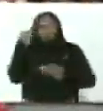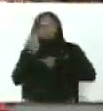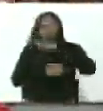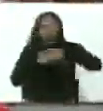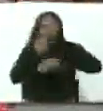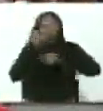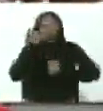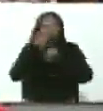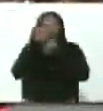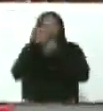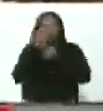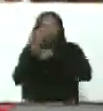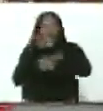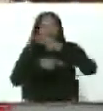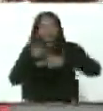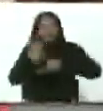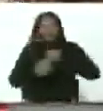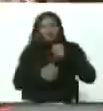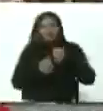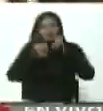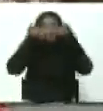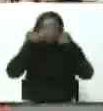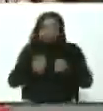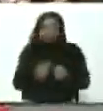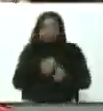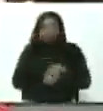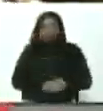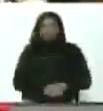¡Saludo solidario!